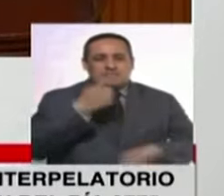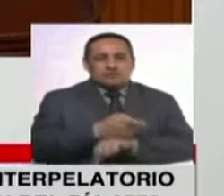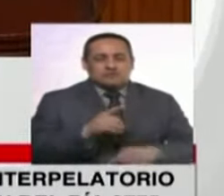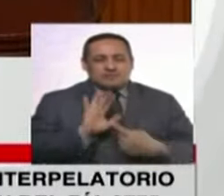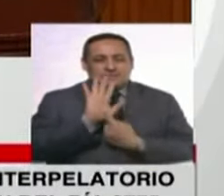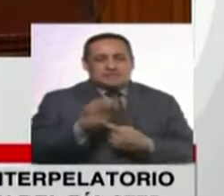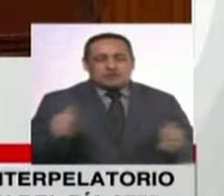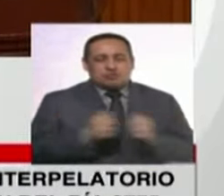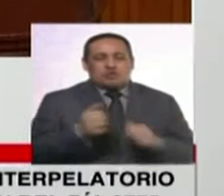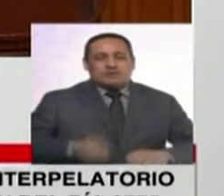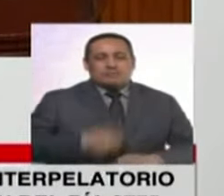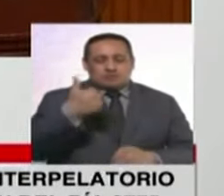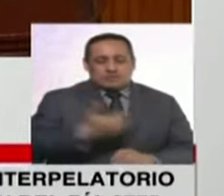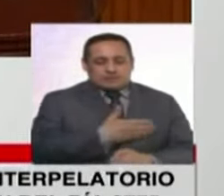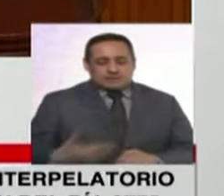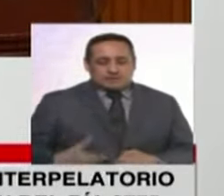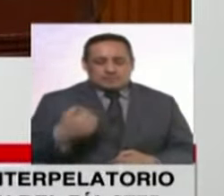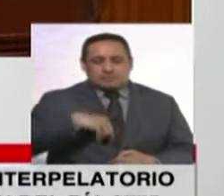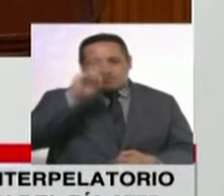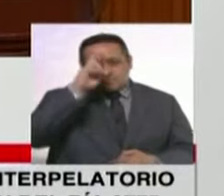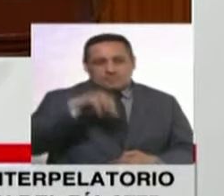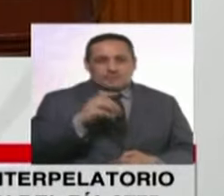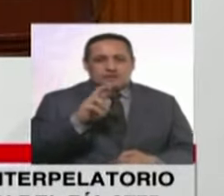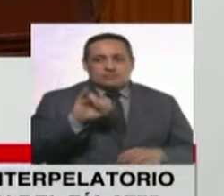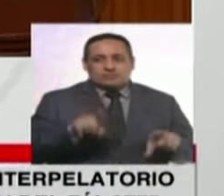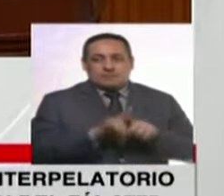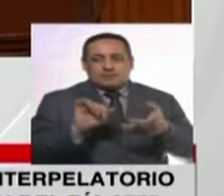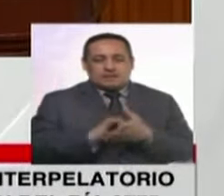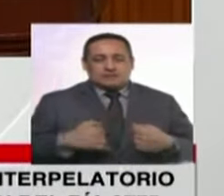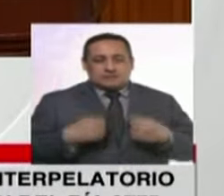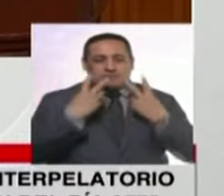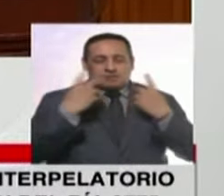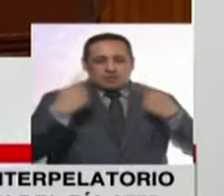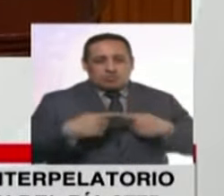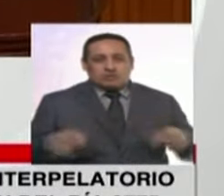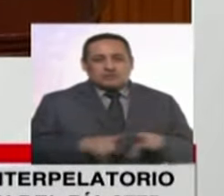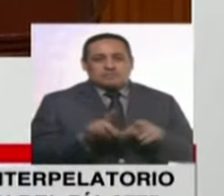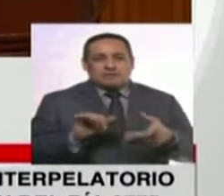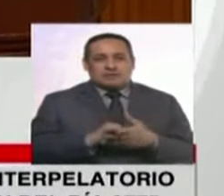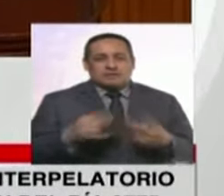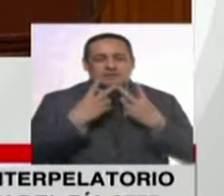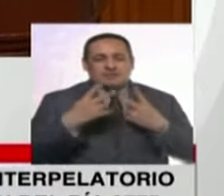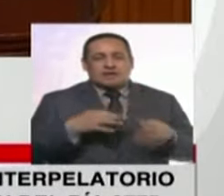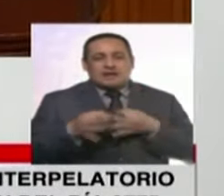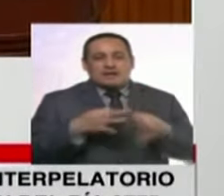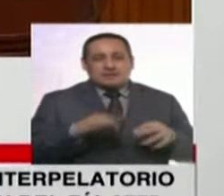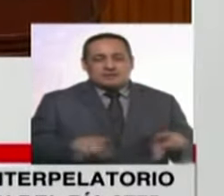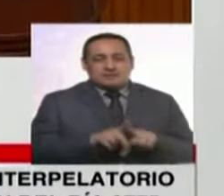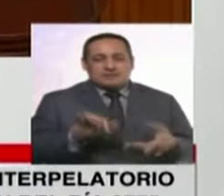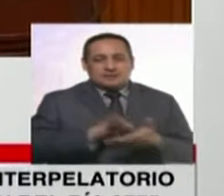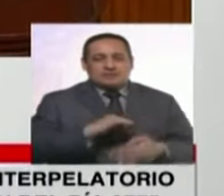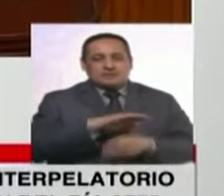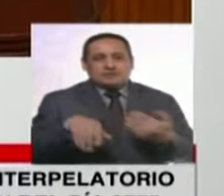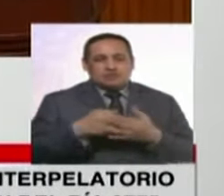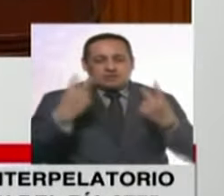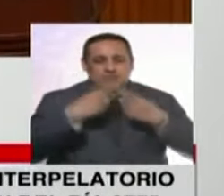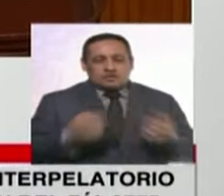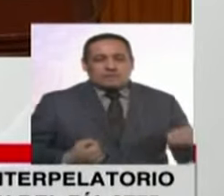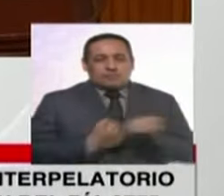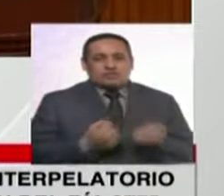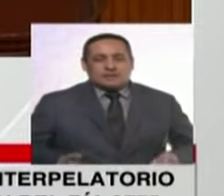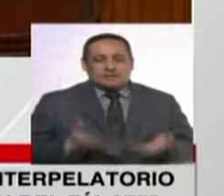presentada por el presidente de la república José Pedro Castillo terrones contra el coronel Harvey colchado por las investigaciones y el apoyo